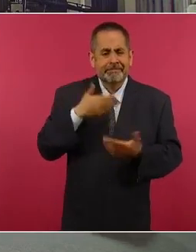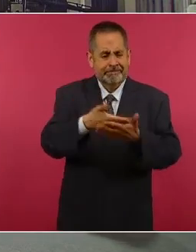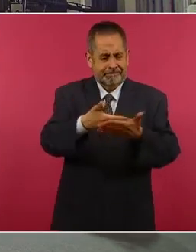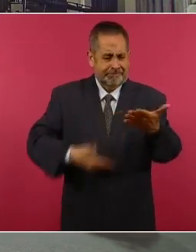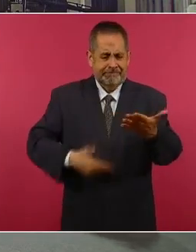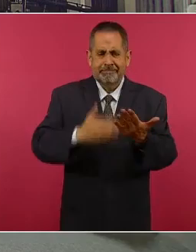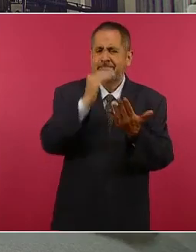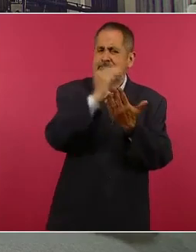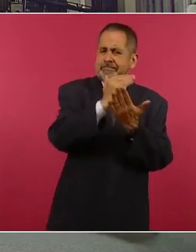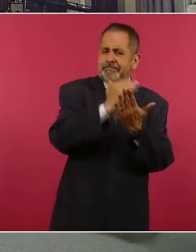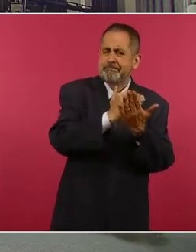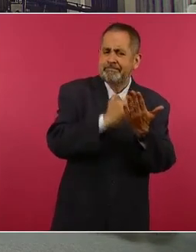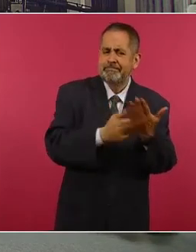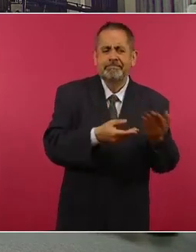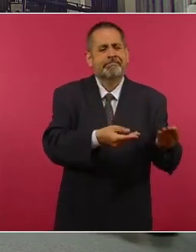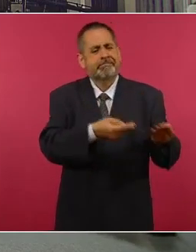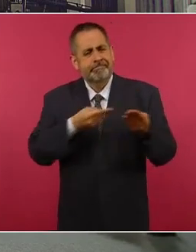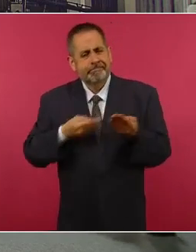de